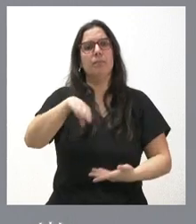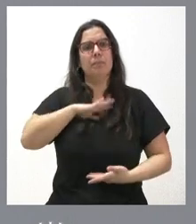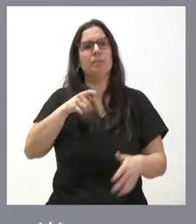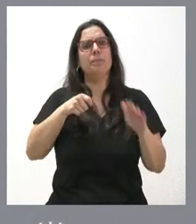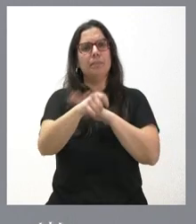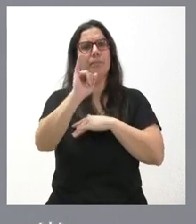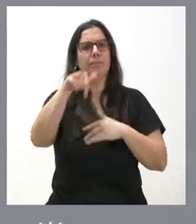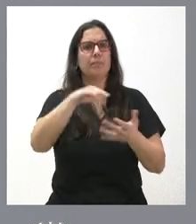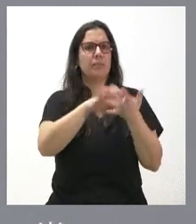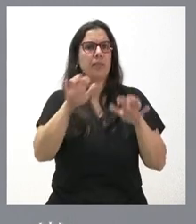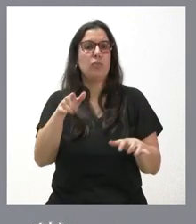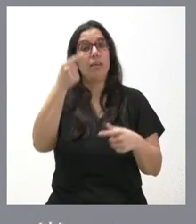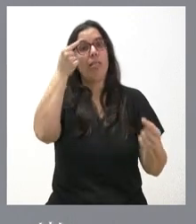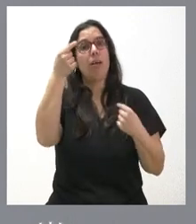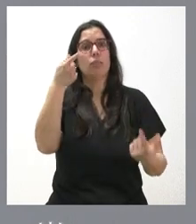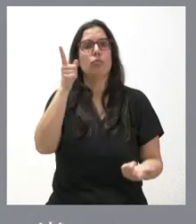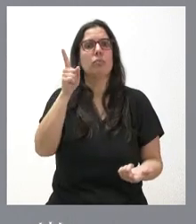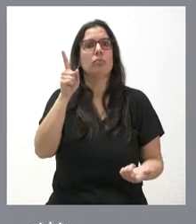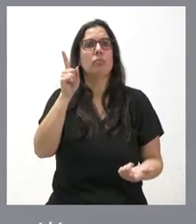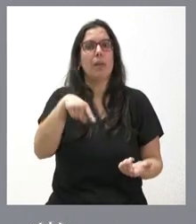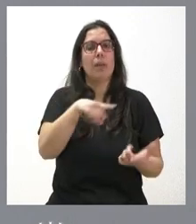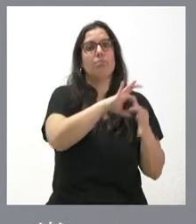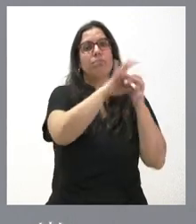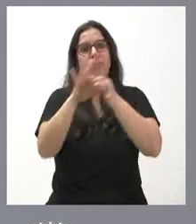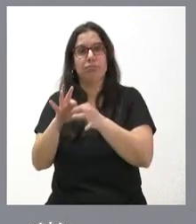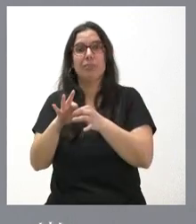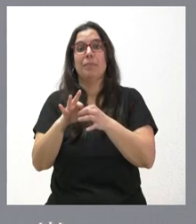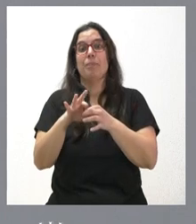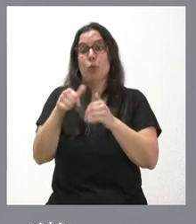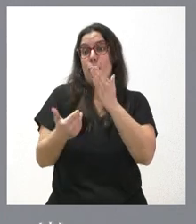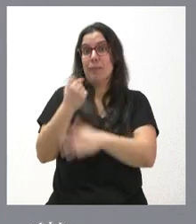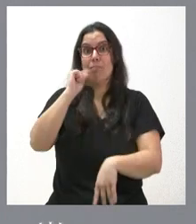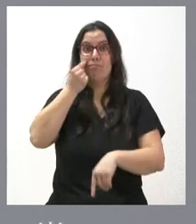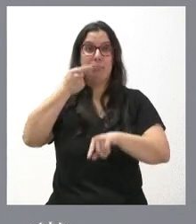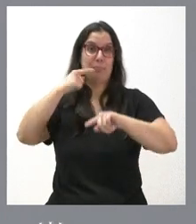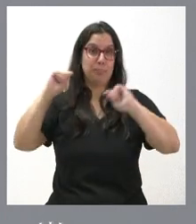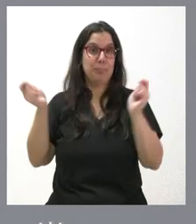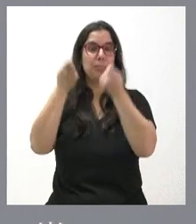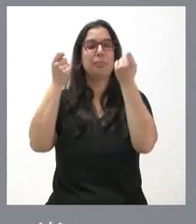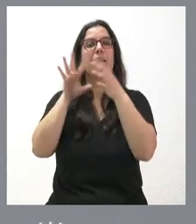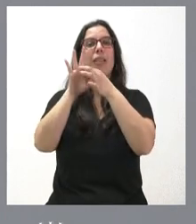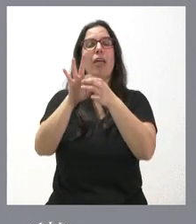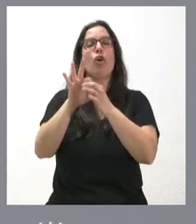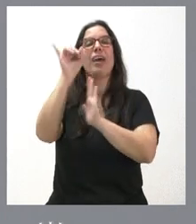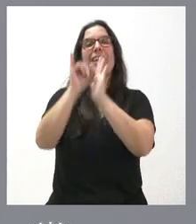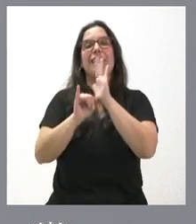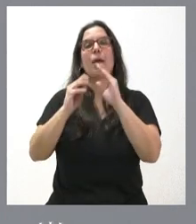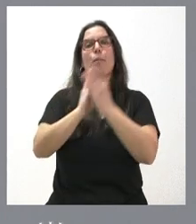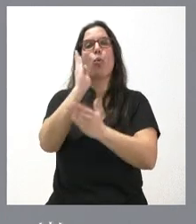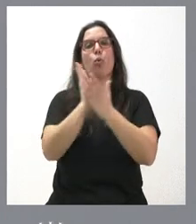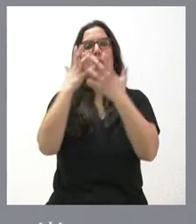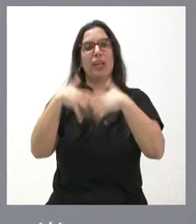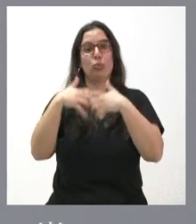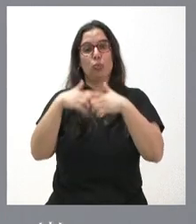Castilla y león este dato también es correlativo al que hemos conocido desde mañana en relación con el índice de producción industrial donde castillón